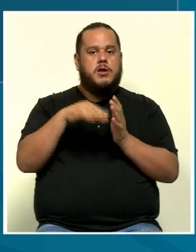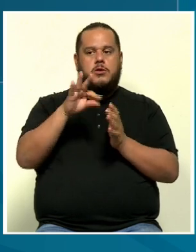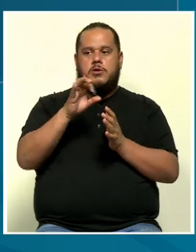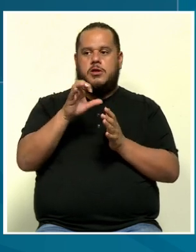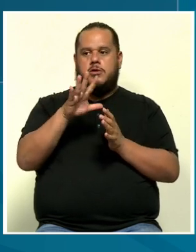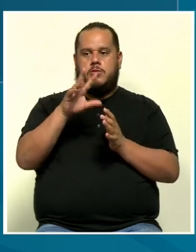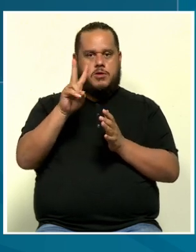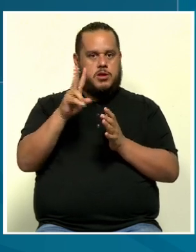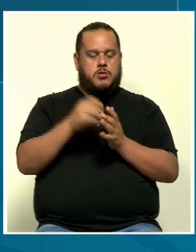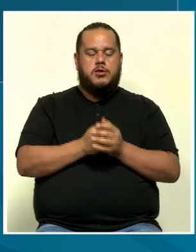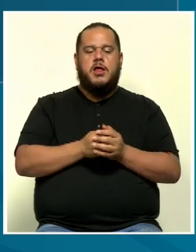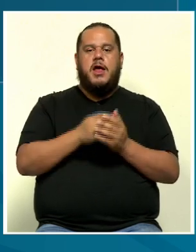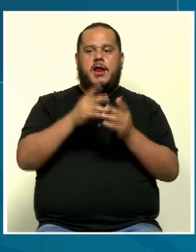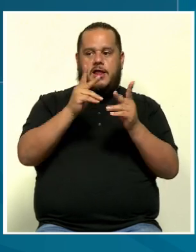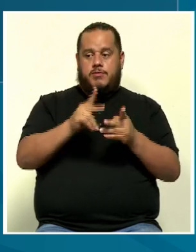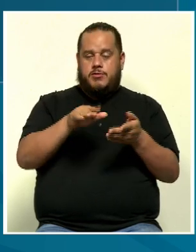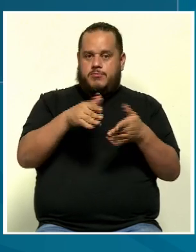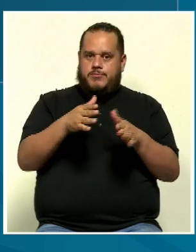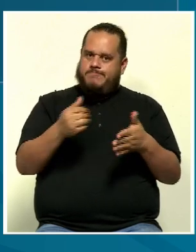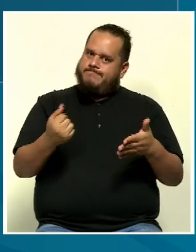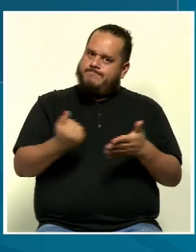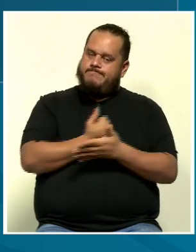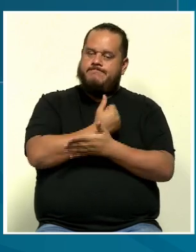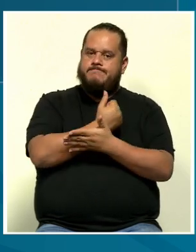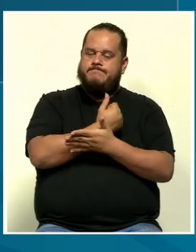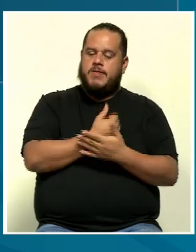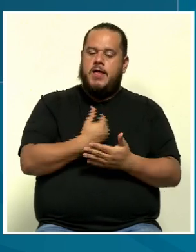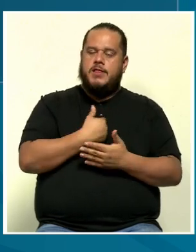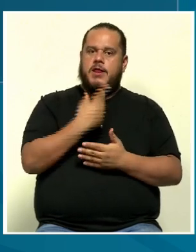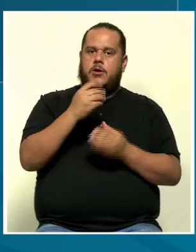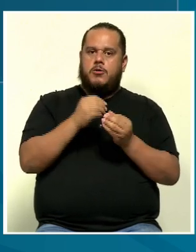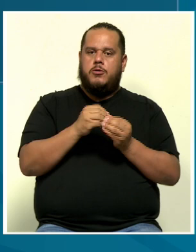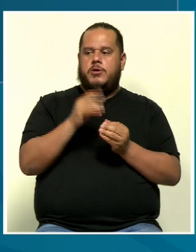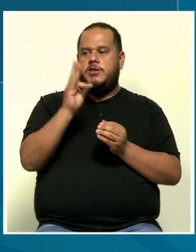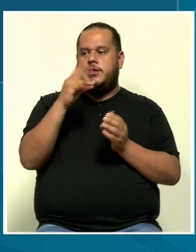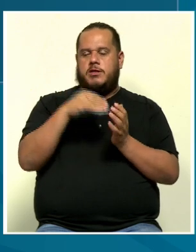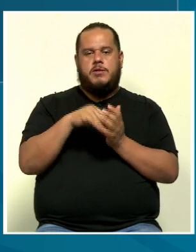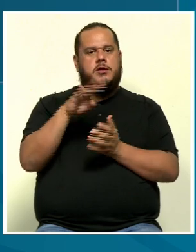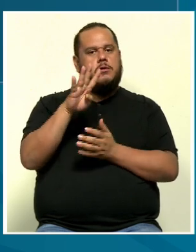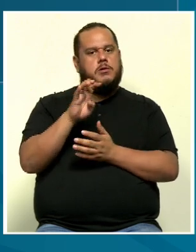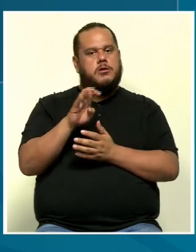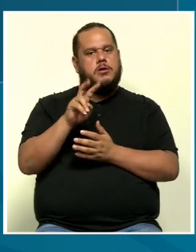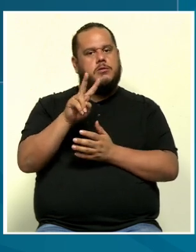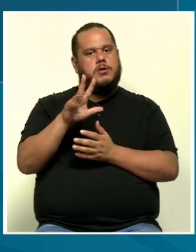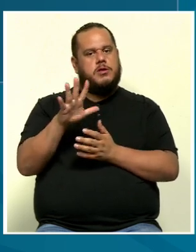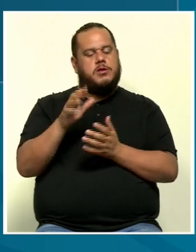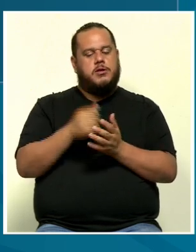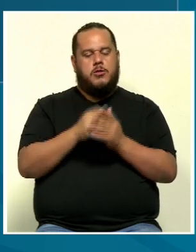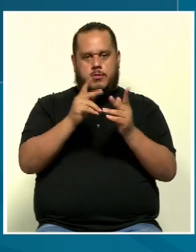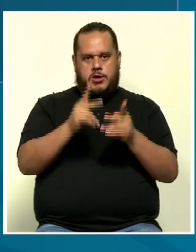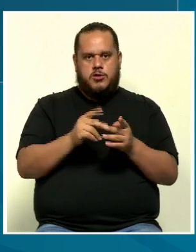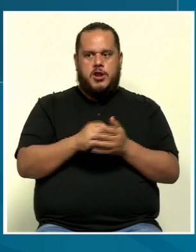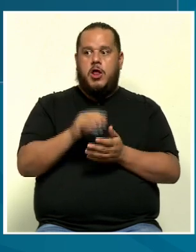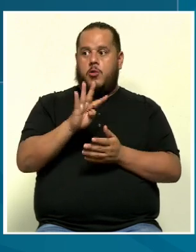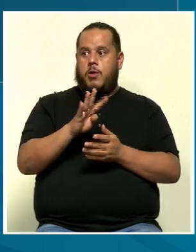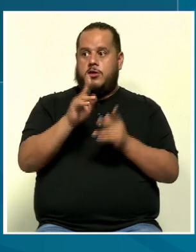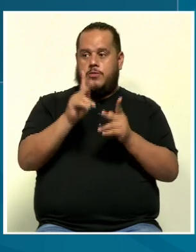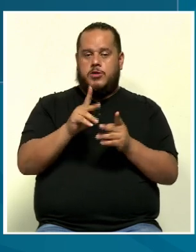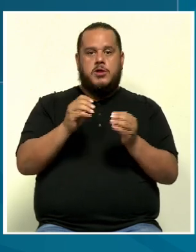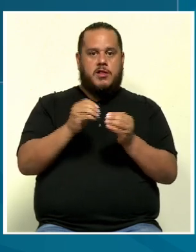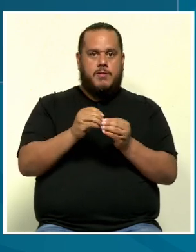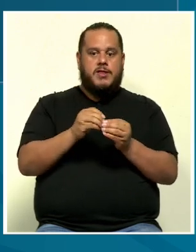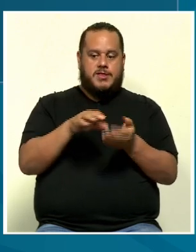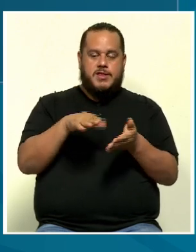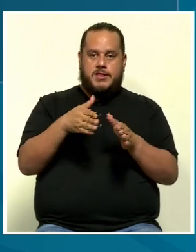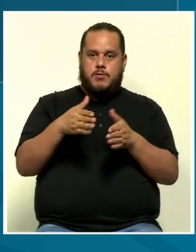625.952. Las personas fallecidas, lamentablemente, tiene una cifra de 7.425, 4 personas más que han perdido la